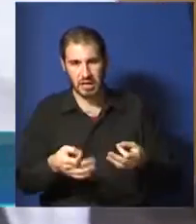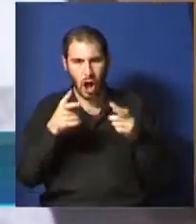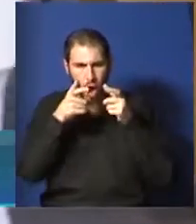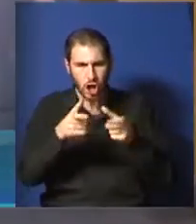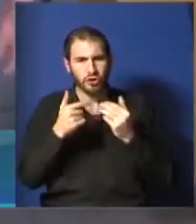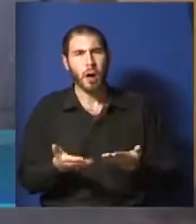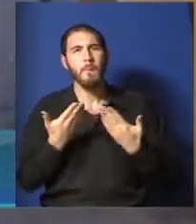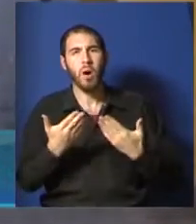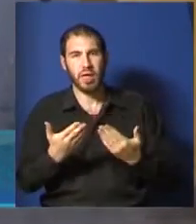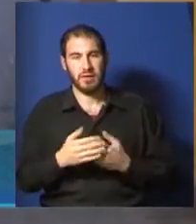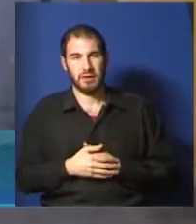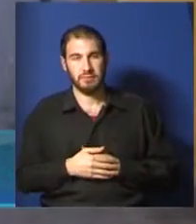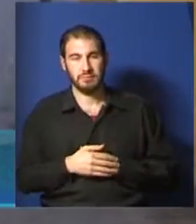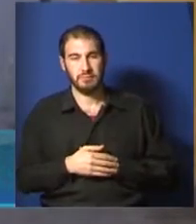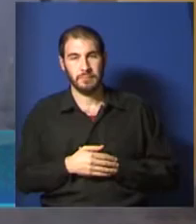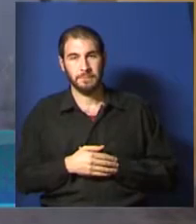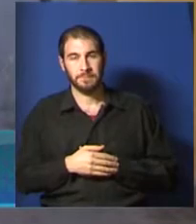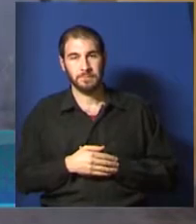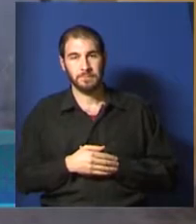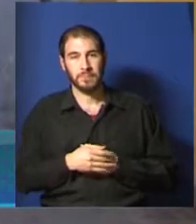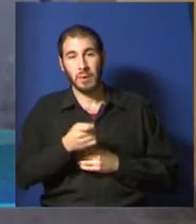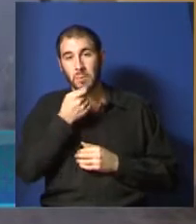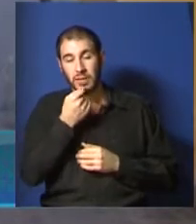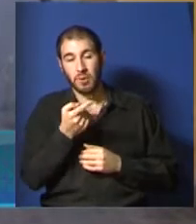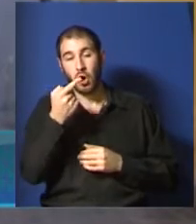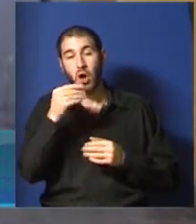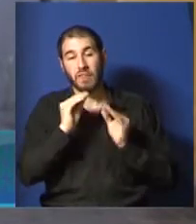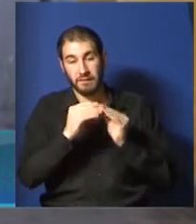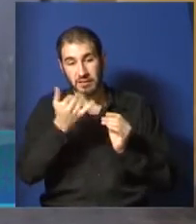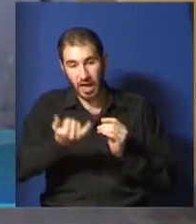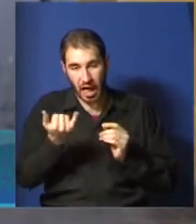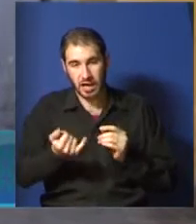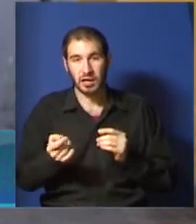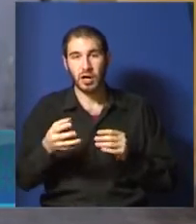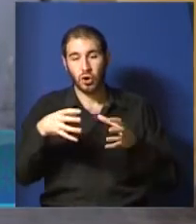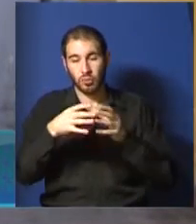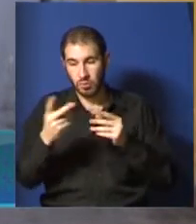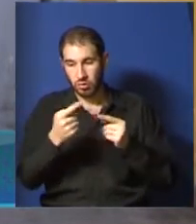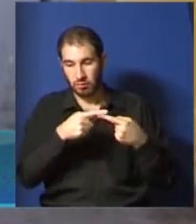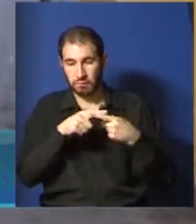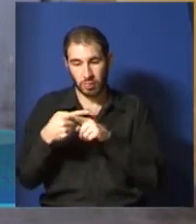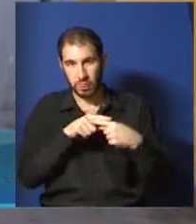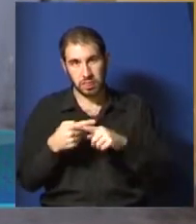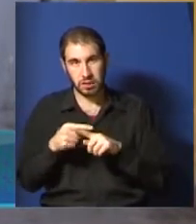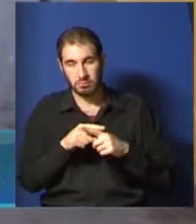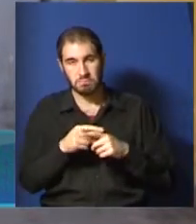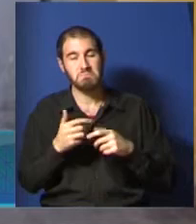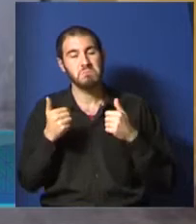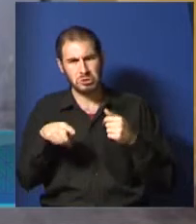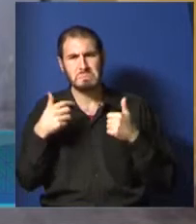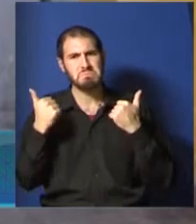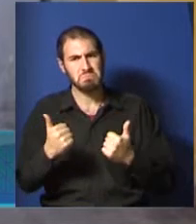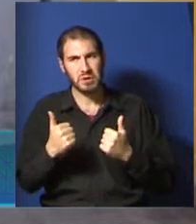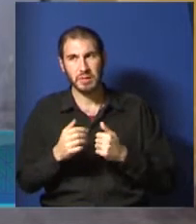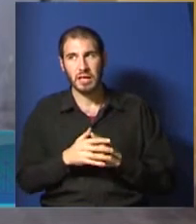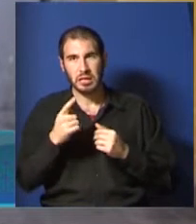control republicano, es decir, lo que pasa cuando hay una audiencia, cuando las partes discuten, es bueno esto,